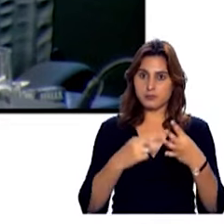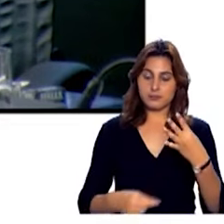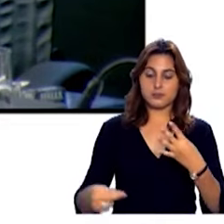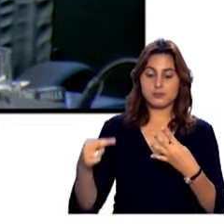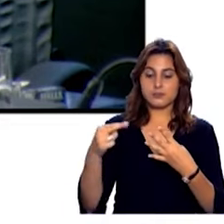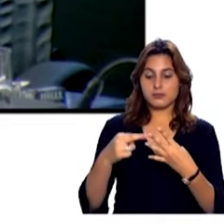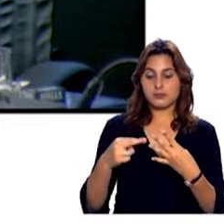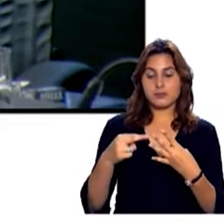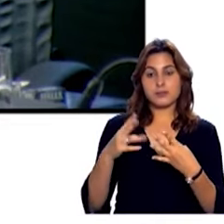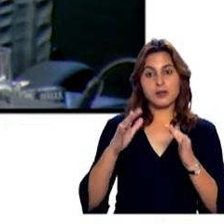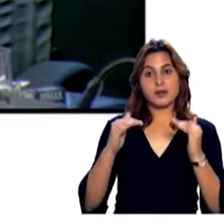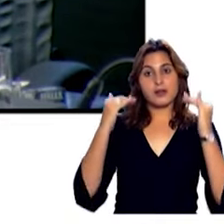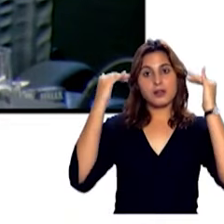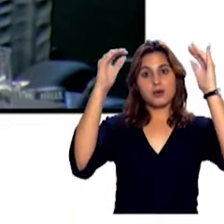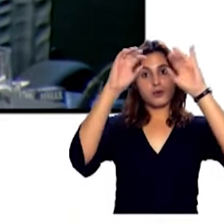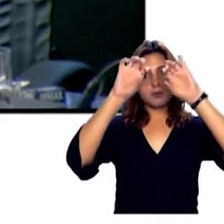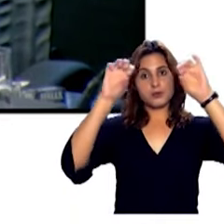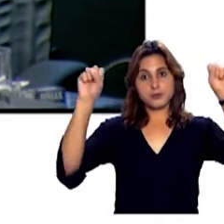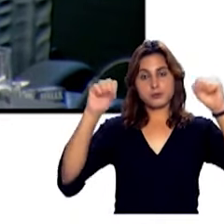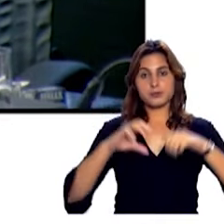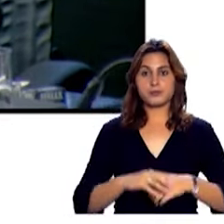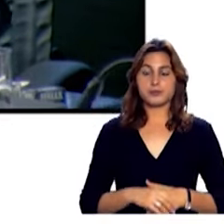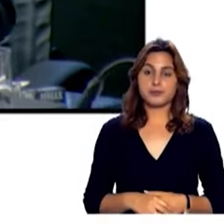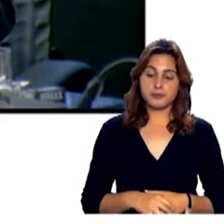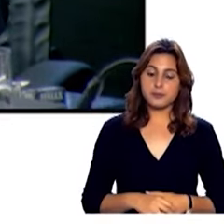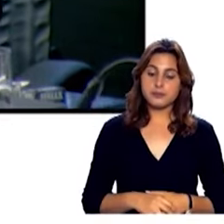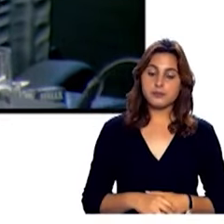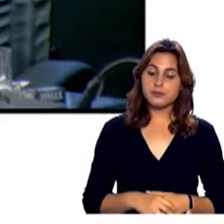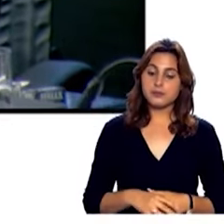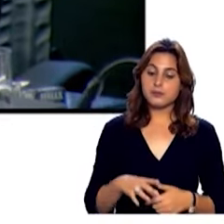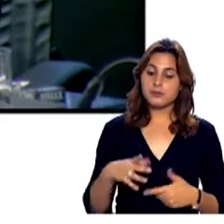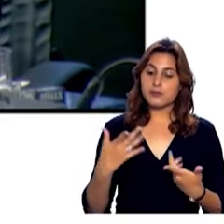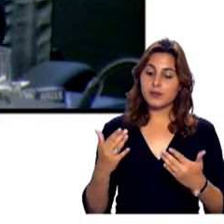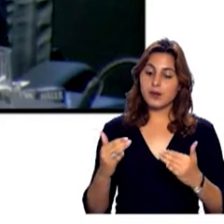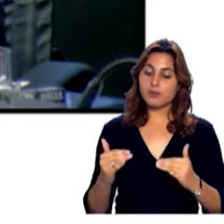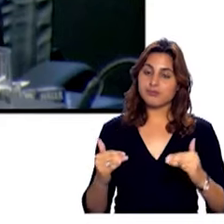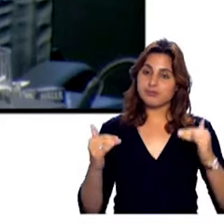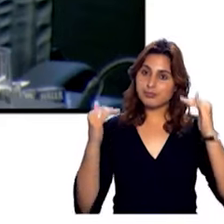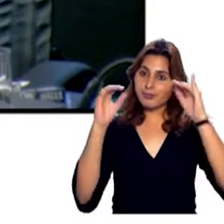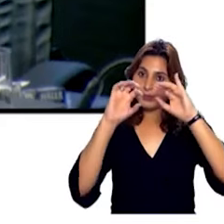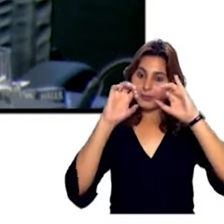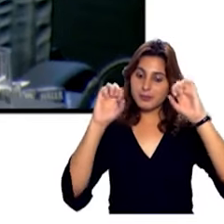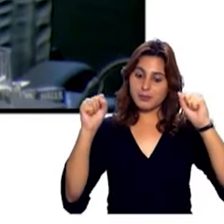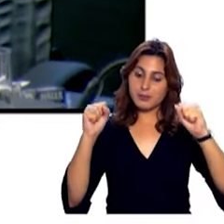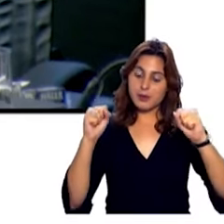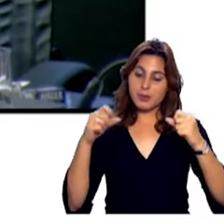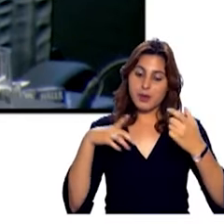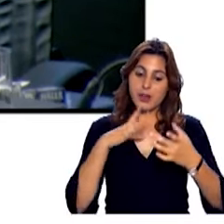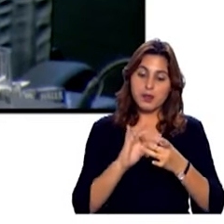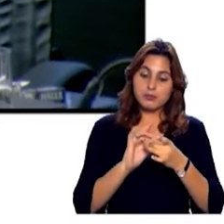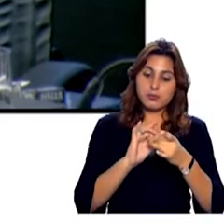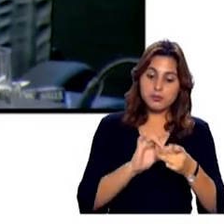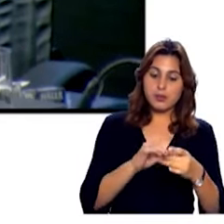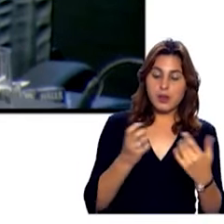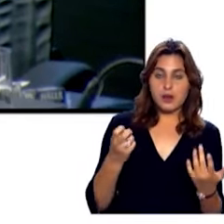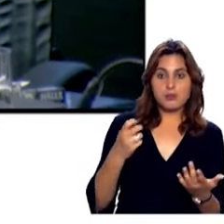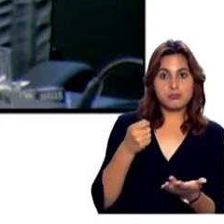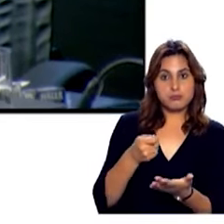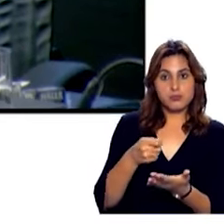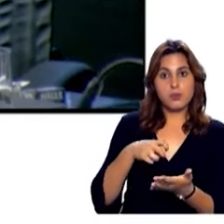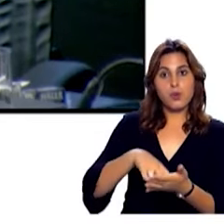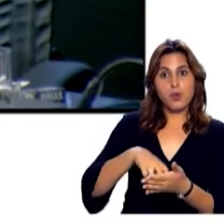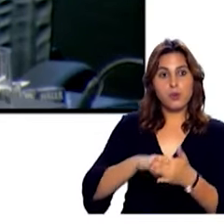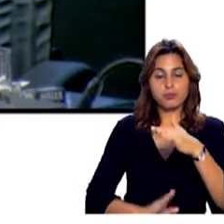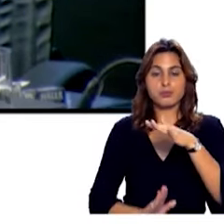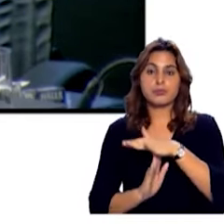nuevo tribunal Supremo se reunió en pleno y estableció los criterios Y dijo este recurso que es por infracción de Ley exclusivamente